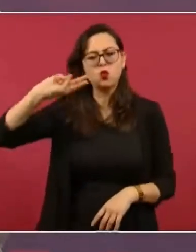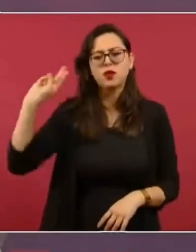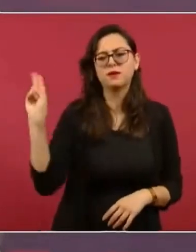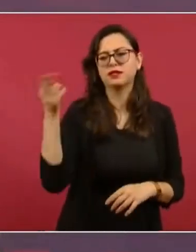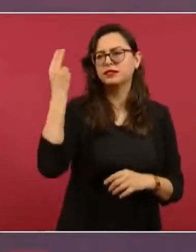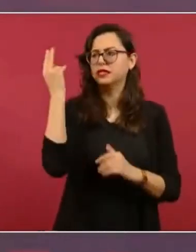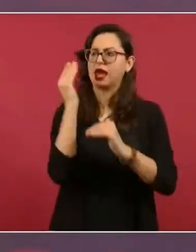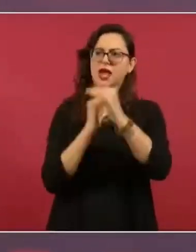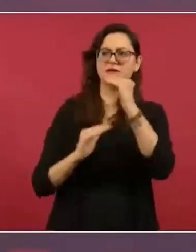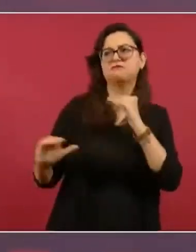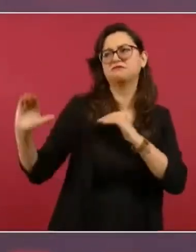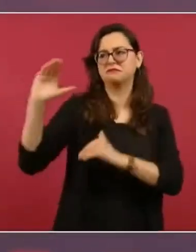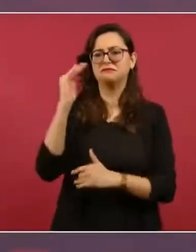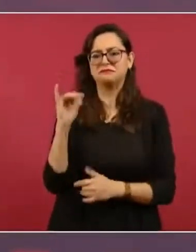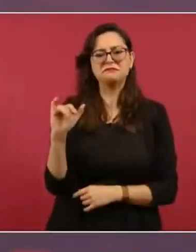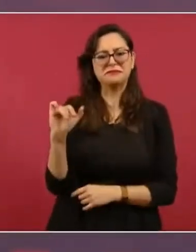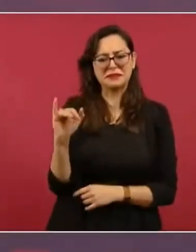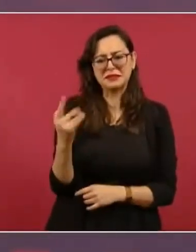eh